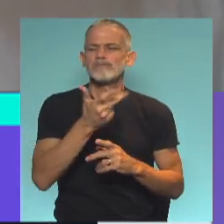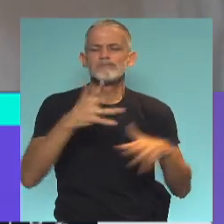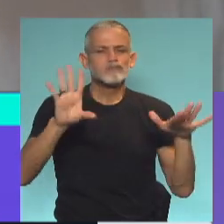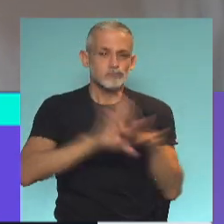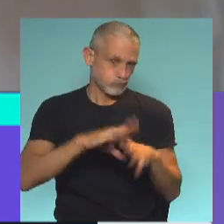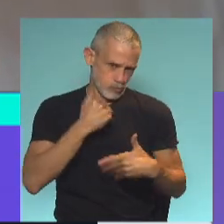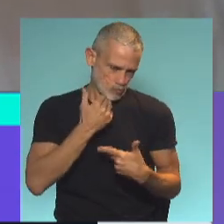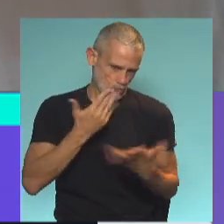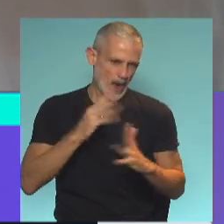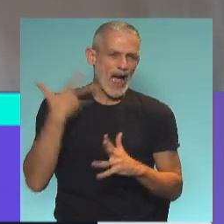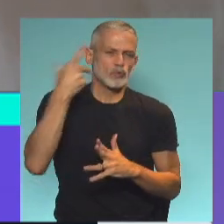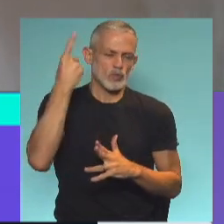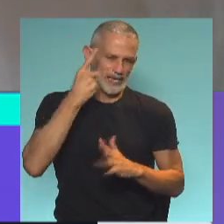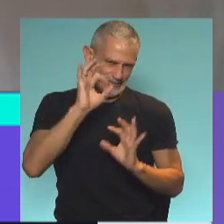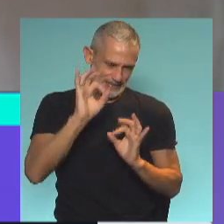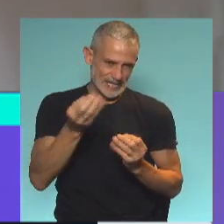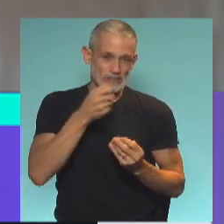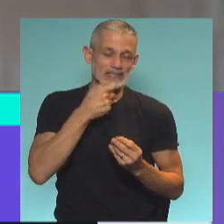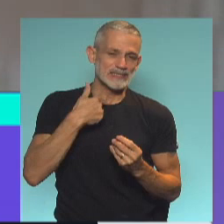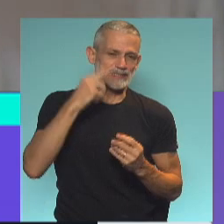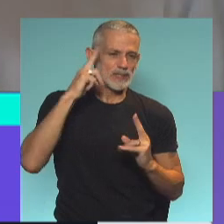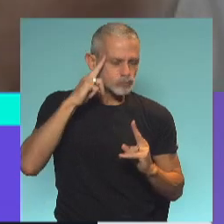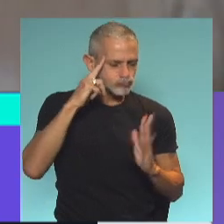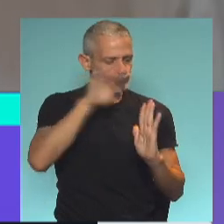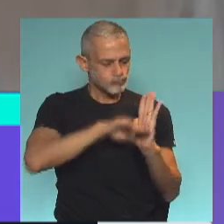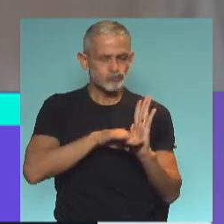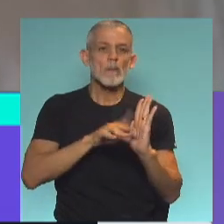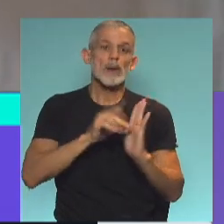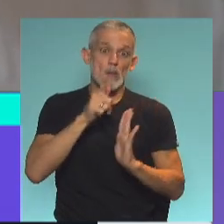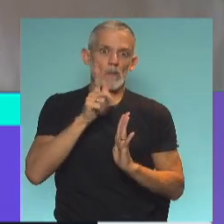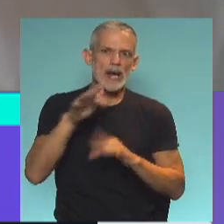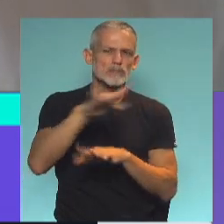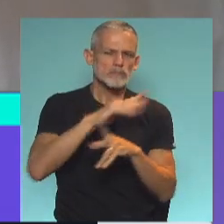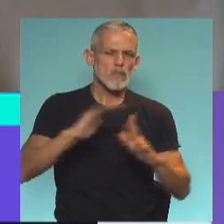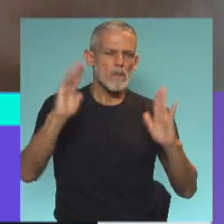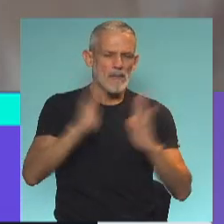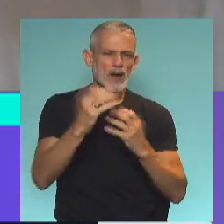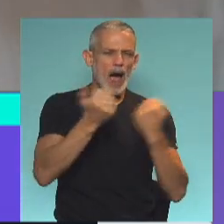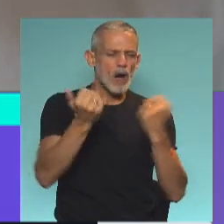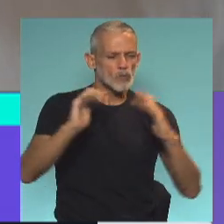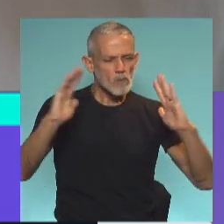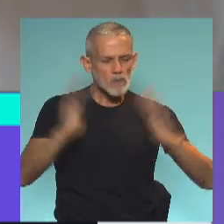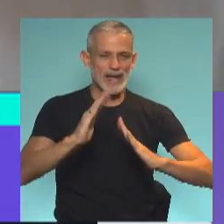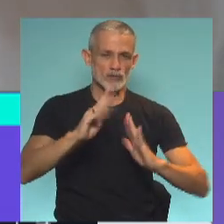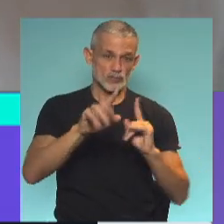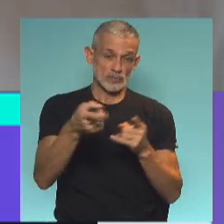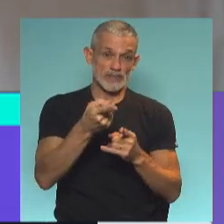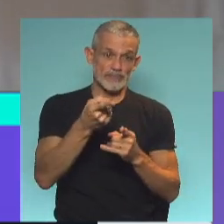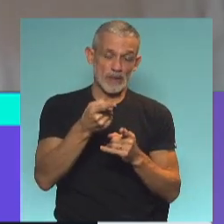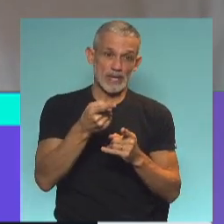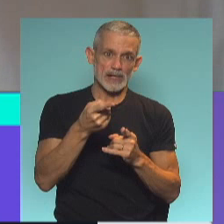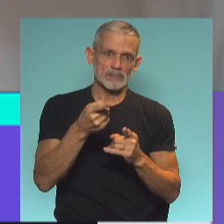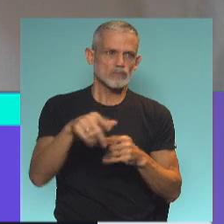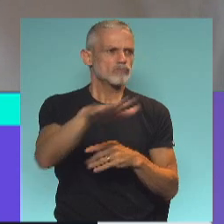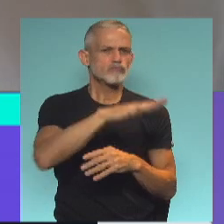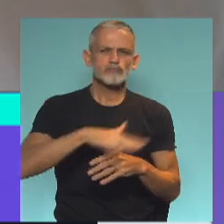pueden dar las autoridades sobre el acatamiento, pero se nota una disminución del tránsito, inclusive en la zona más populosa